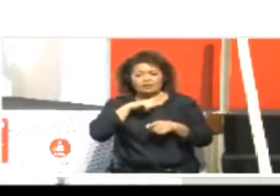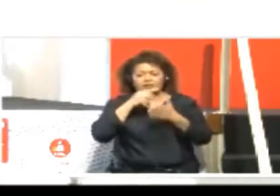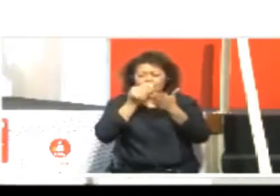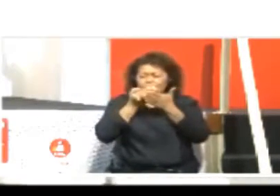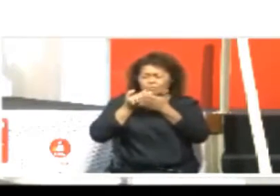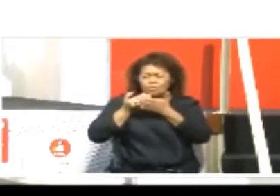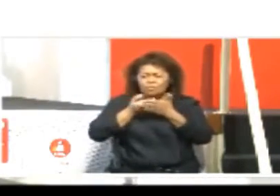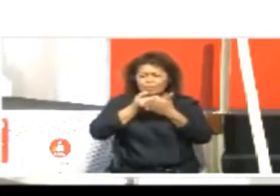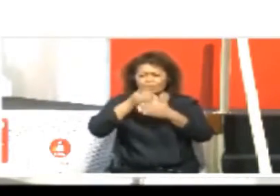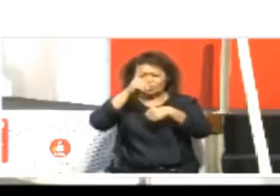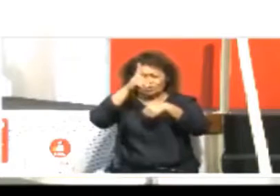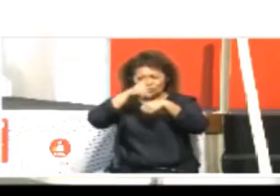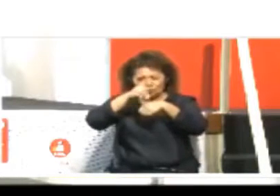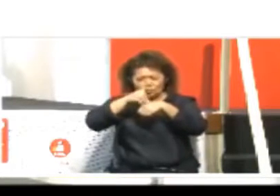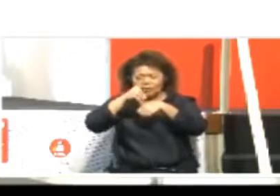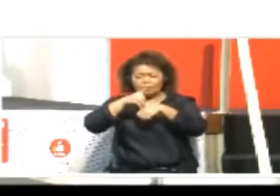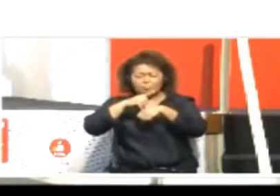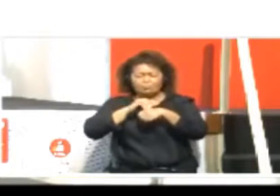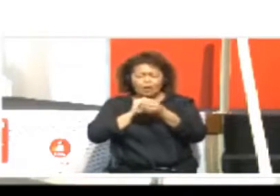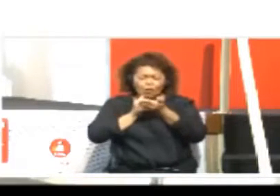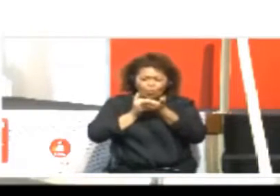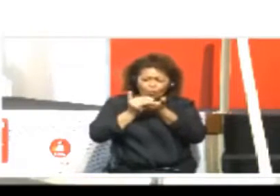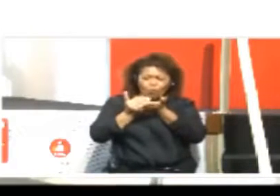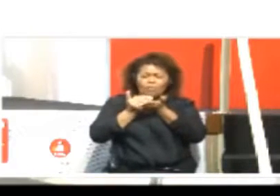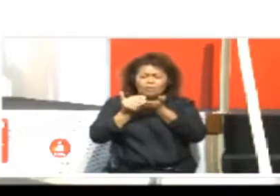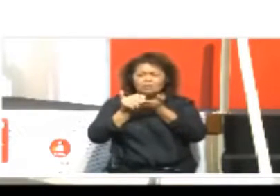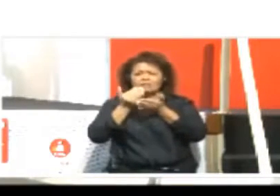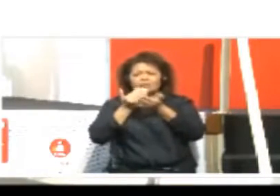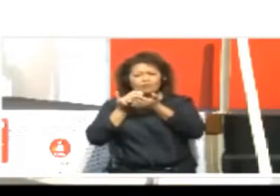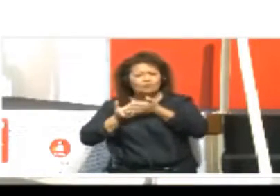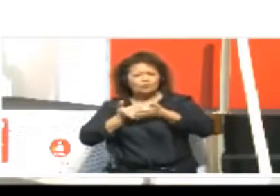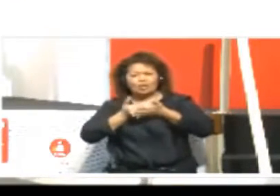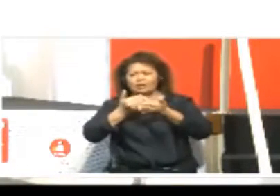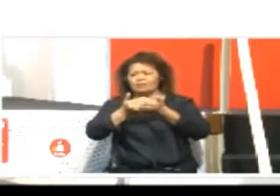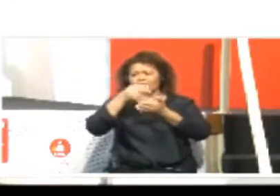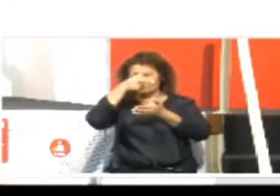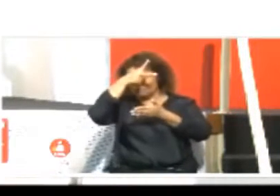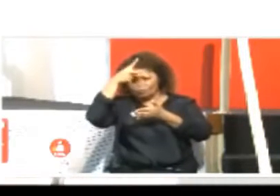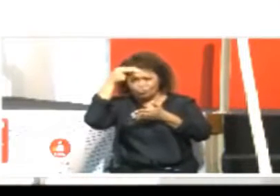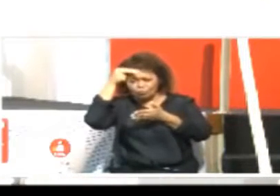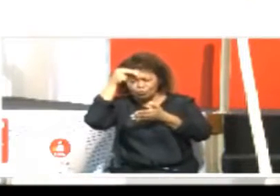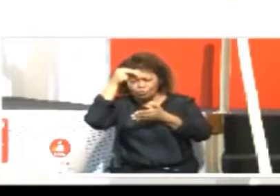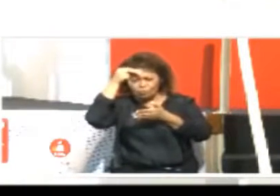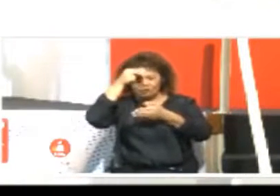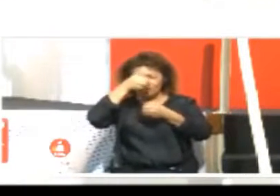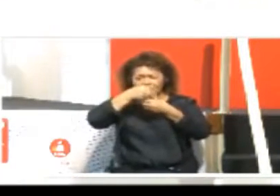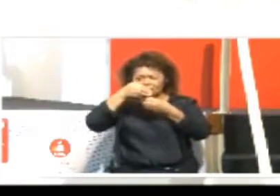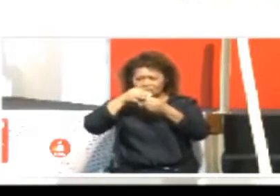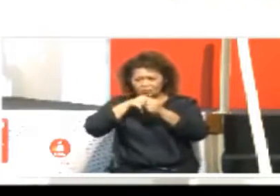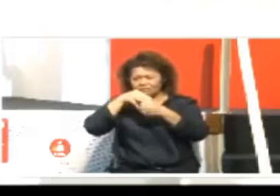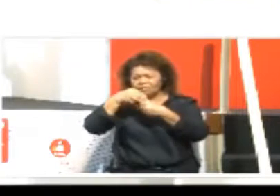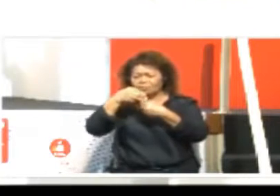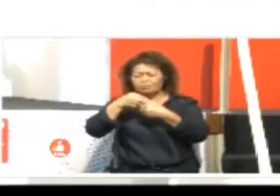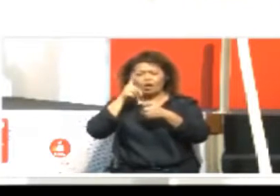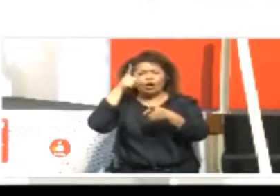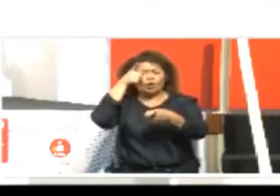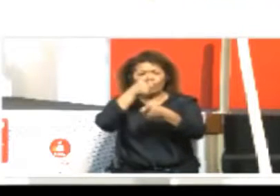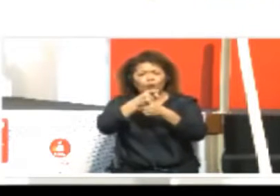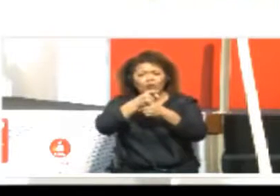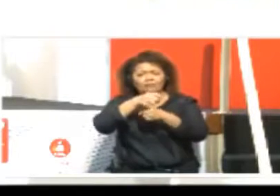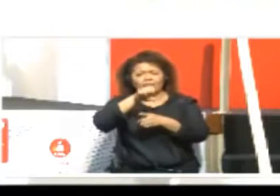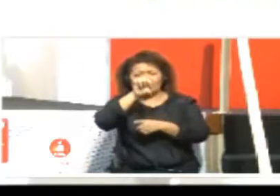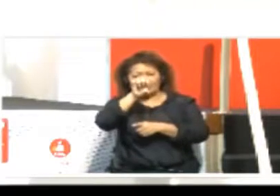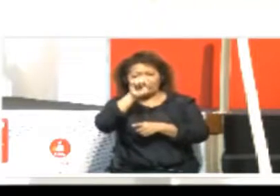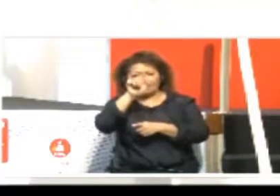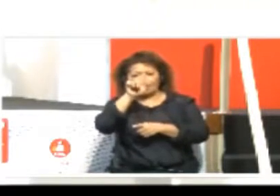Empezamos a estudiar todas las municipalidades de Ecuador y encontramos que Ecuador recientemente cambió las